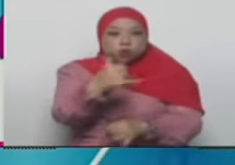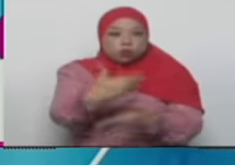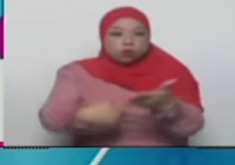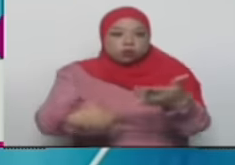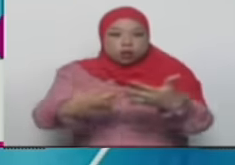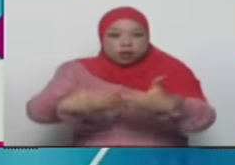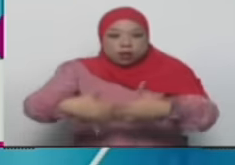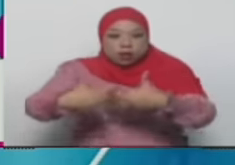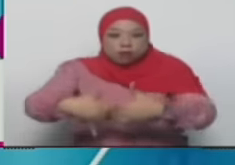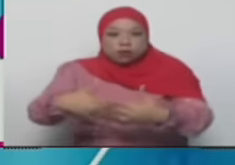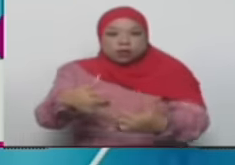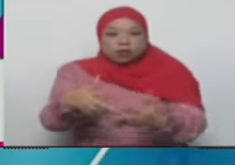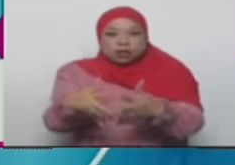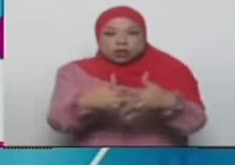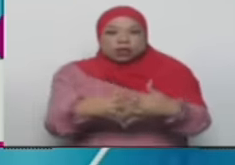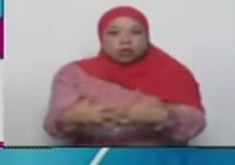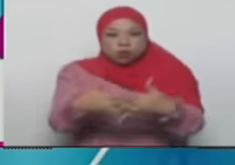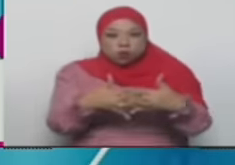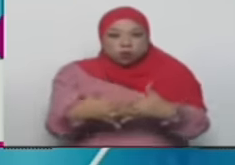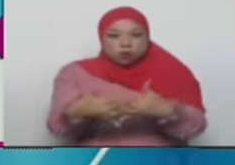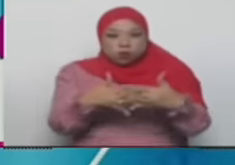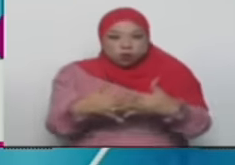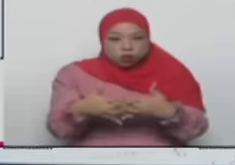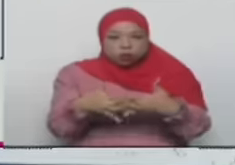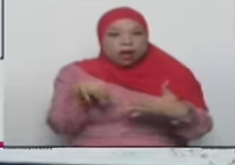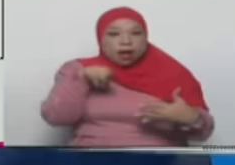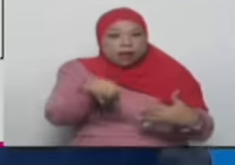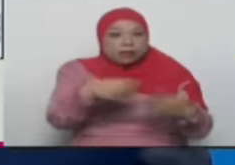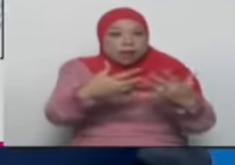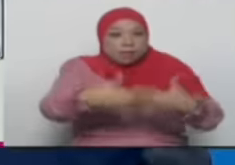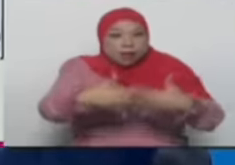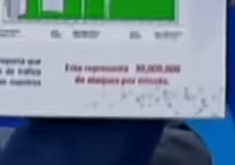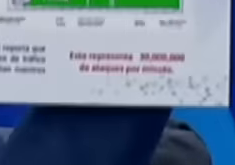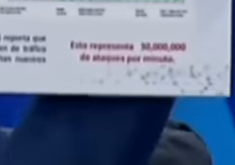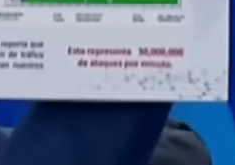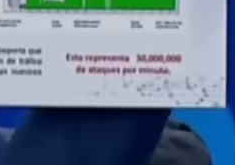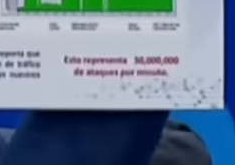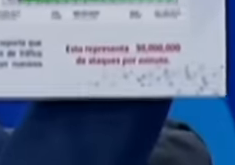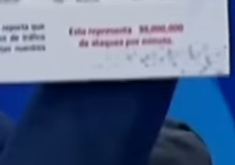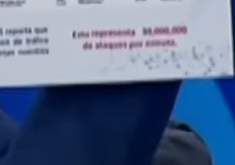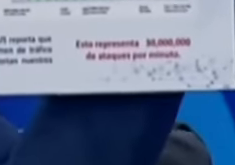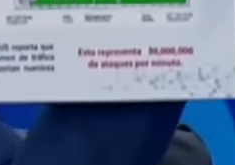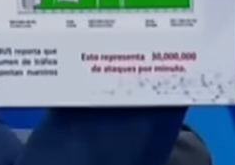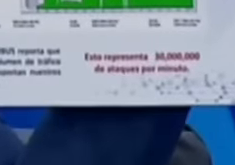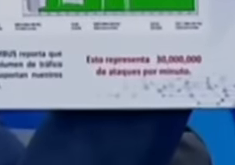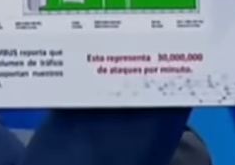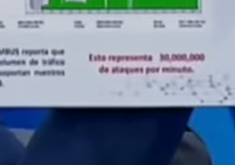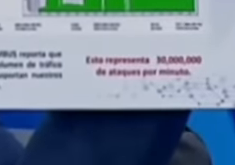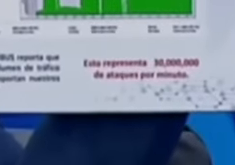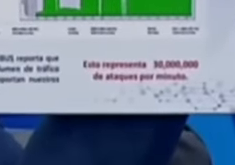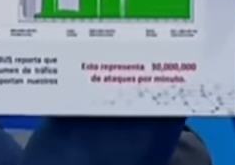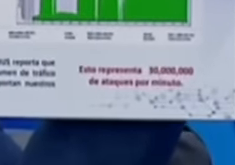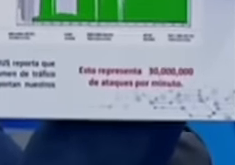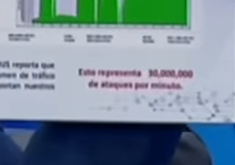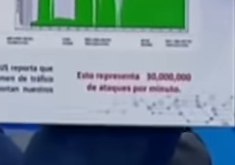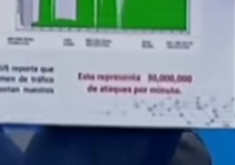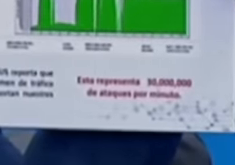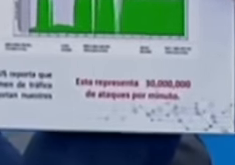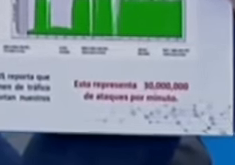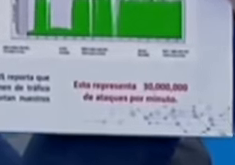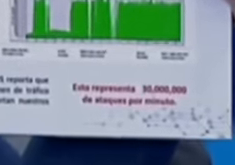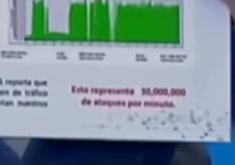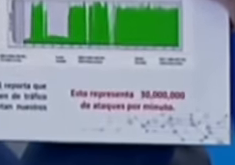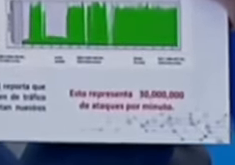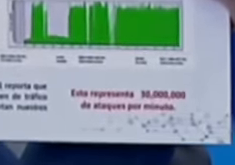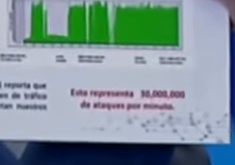empresas estadounidenses, Así, el esta es ataque una empresa cibernético. estadounidense, presidente, que es la prestadora de los enlaces internacionales